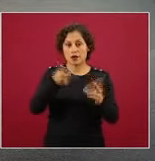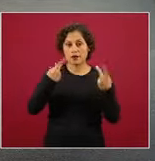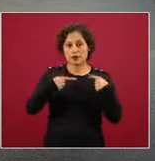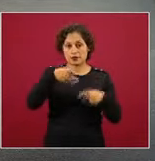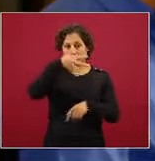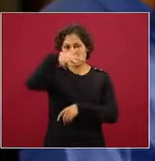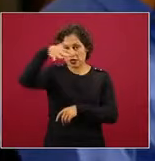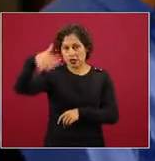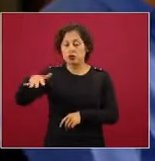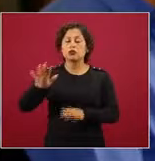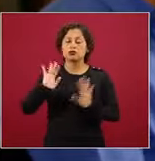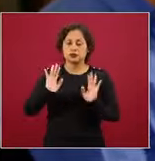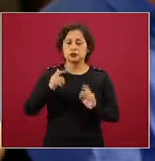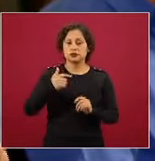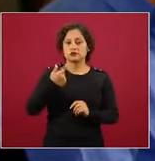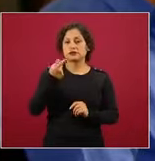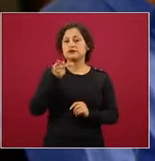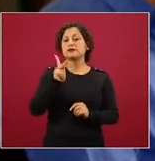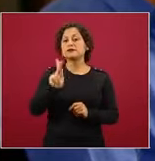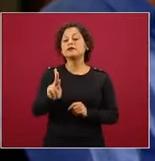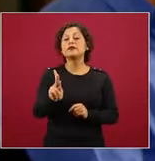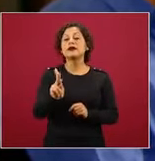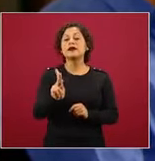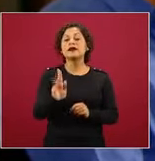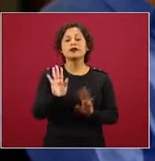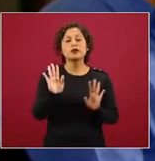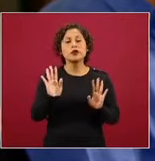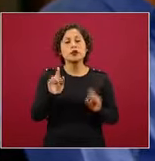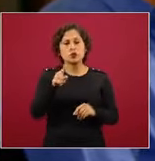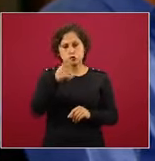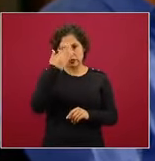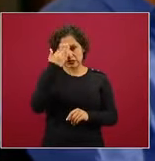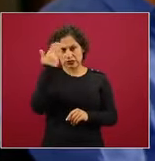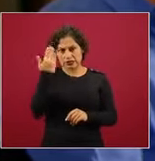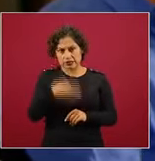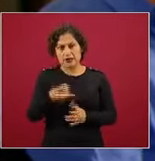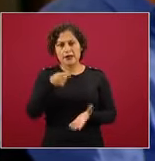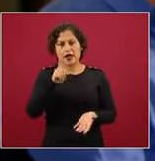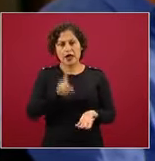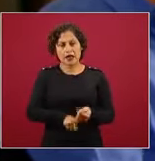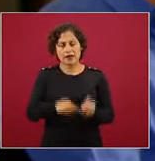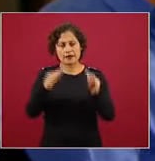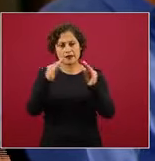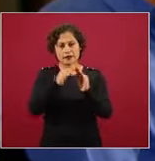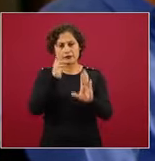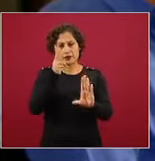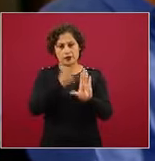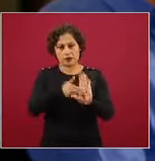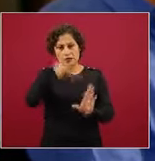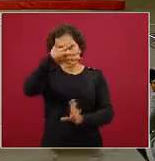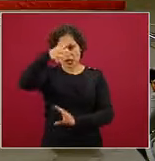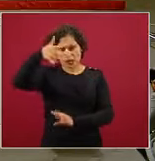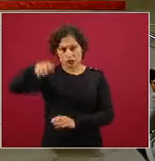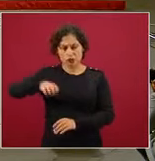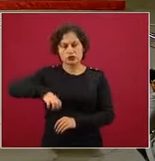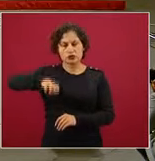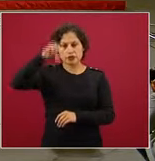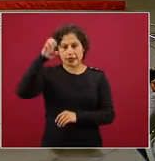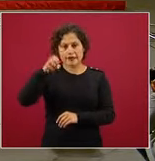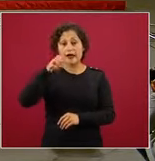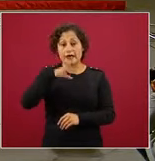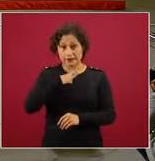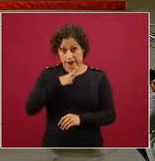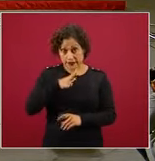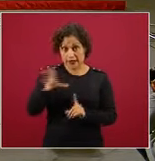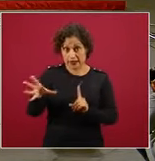preliminares, ¿han tenido señales de alarma, de contagios dentro de las residencias? ¿Cómo están atendiendo a los adultos mayores